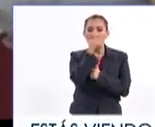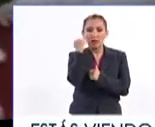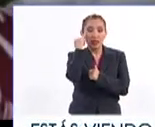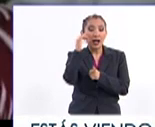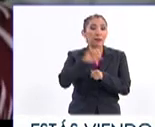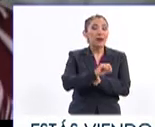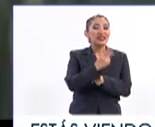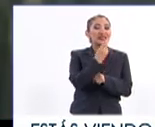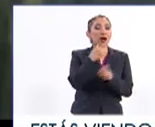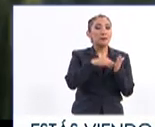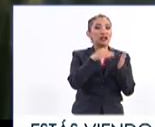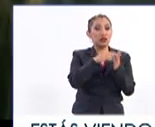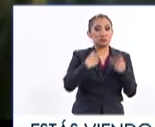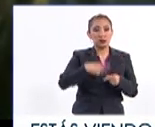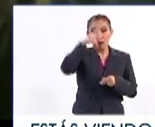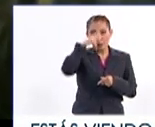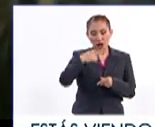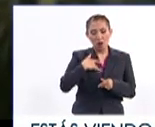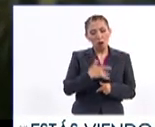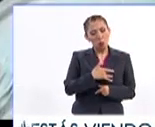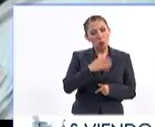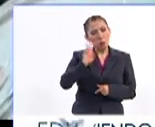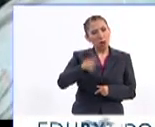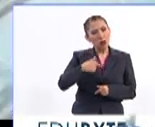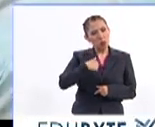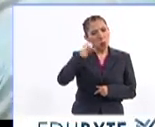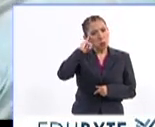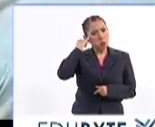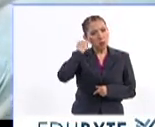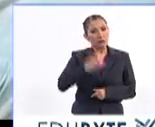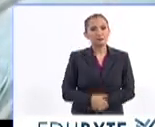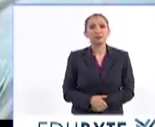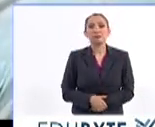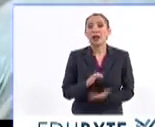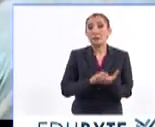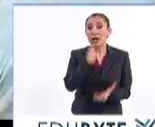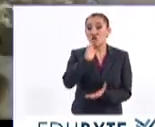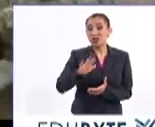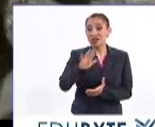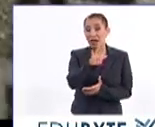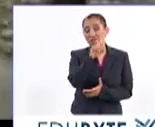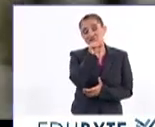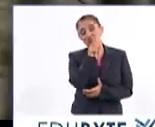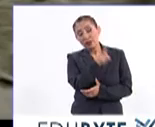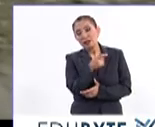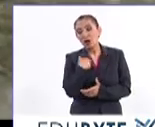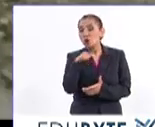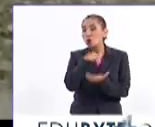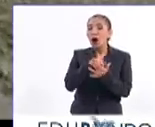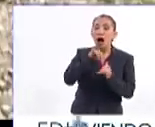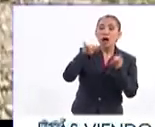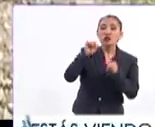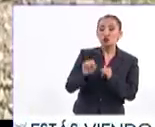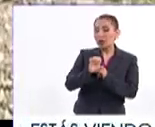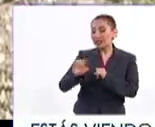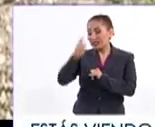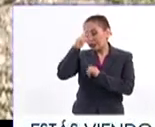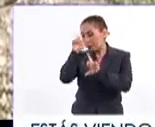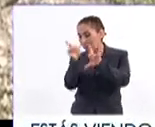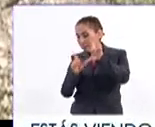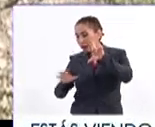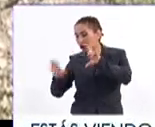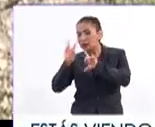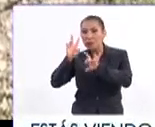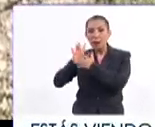y más de 25 millones de mexicanos se reconocieron como indígenas, la mayoría de los cuales se localiza en el sureste del país, donde